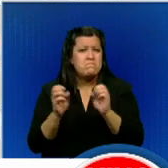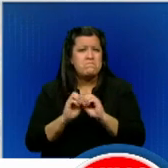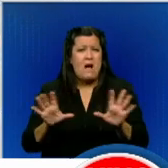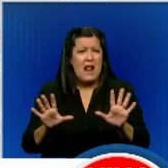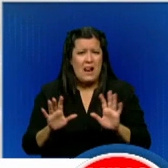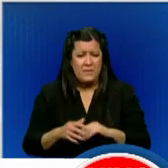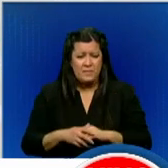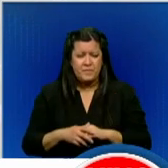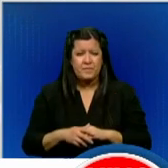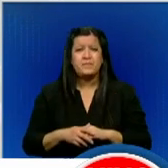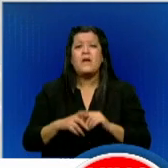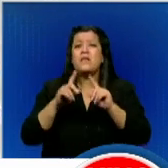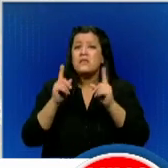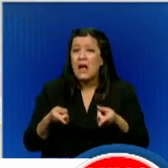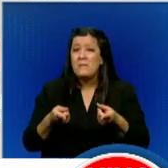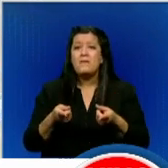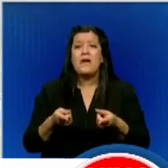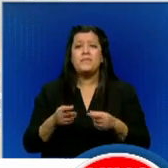significaba también